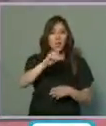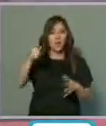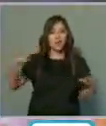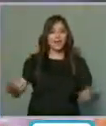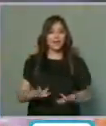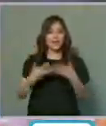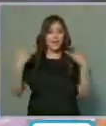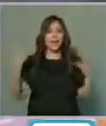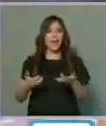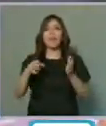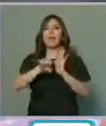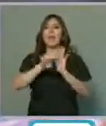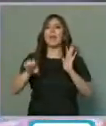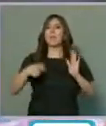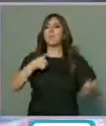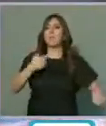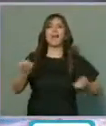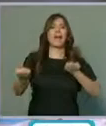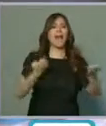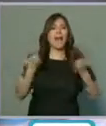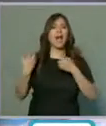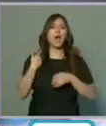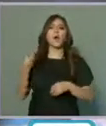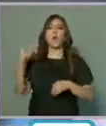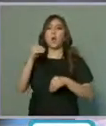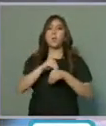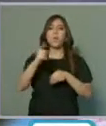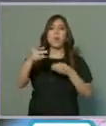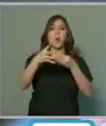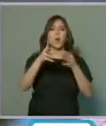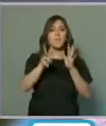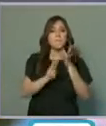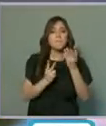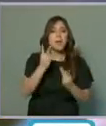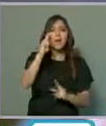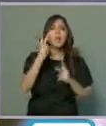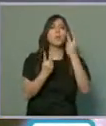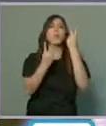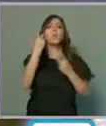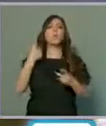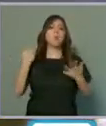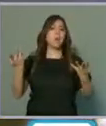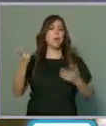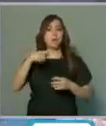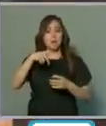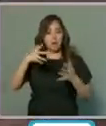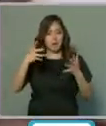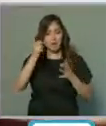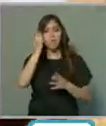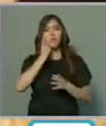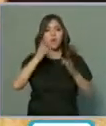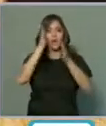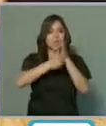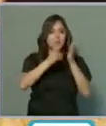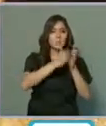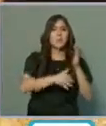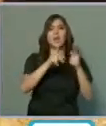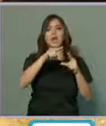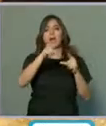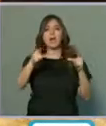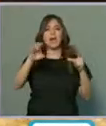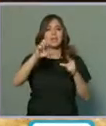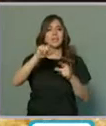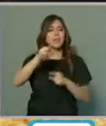muy fitness, mucha verdura, ¿no? Yo estoy comiendo mi super ensalada, lechuga, espinacas, Y tu aderezo todo lo que César, quieras.